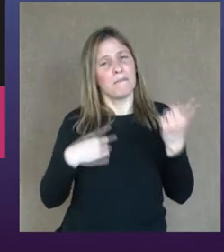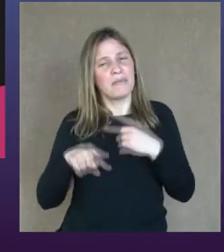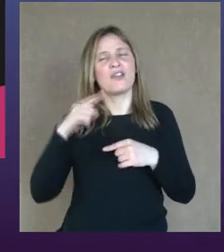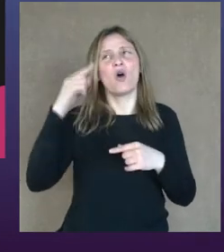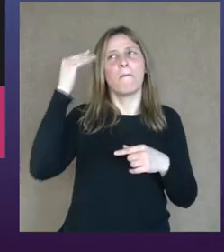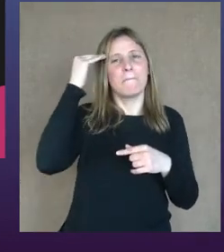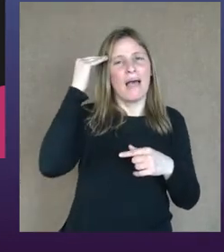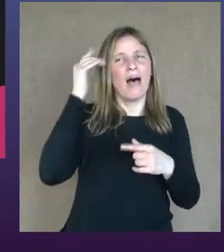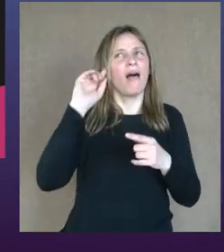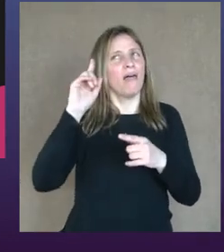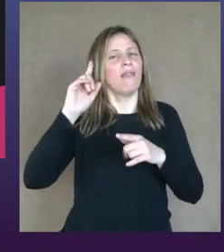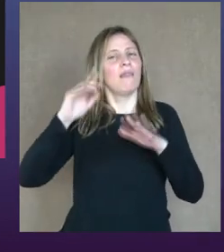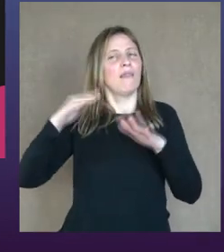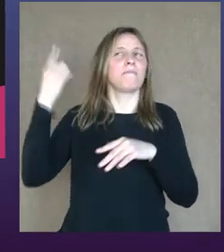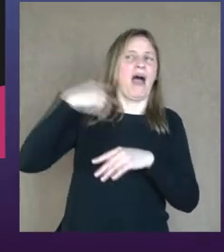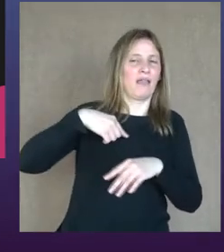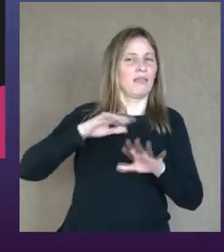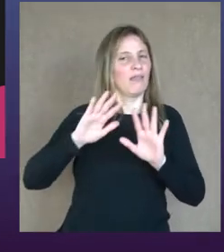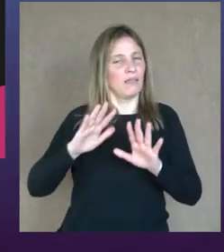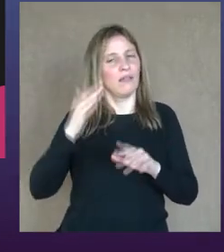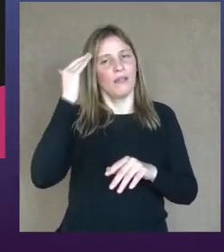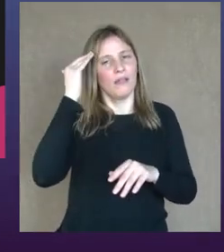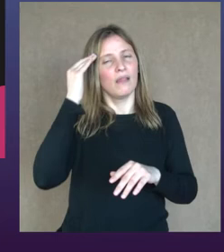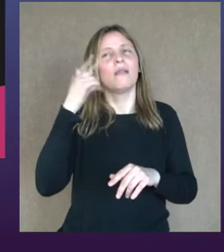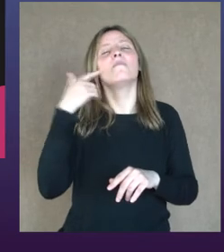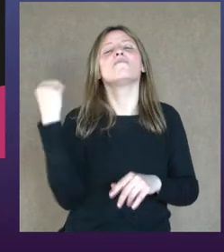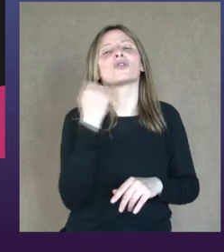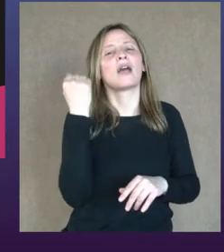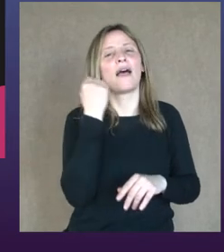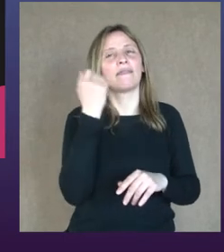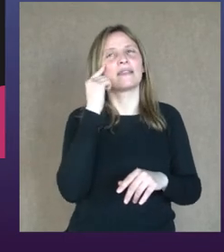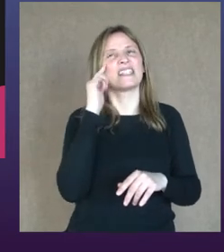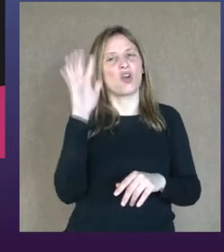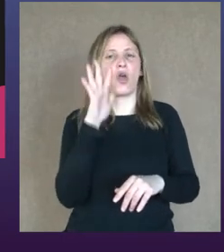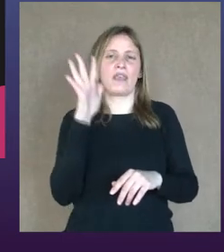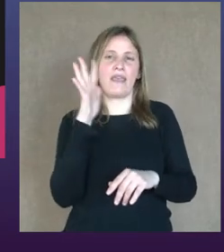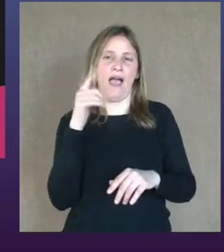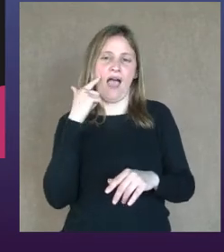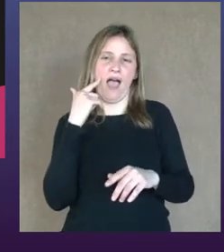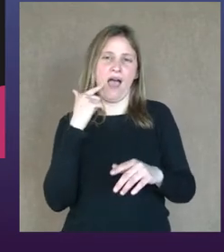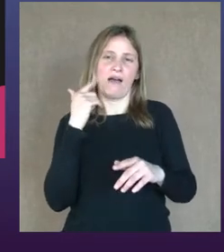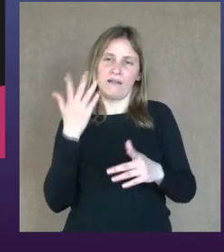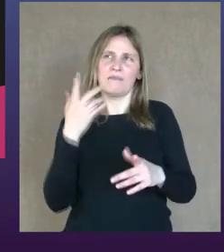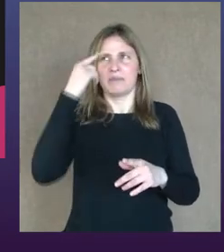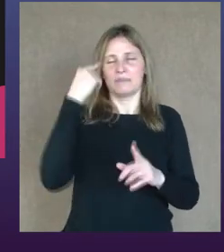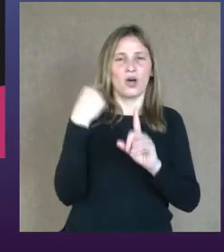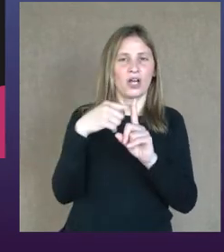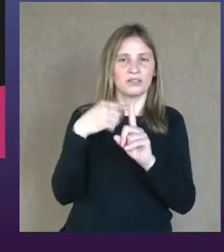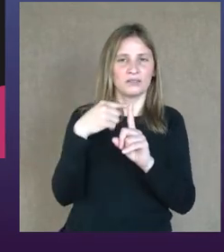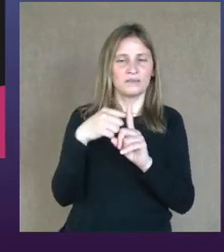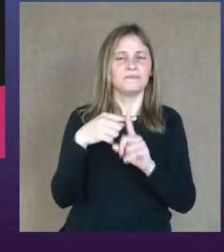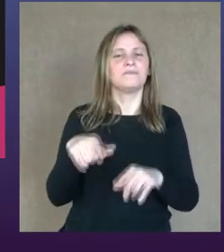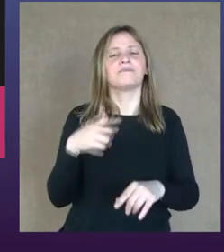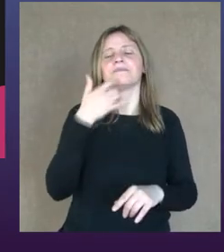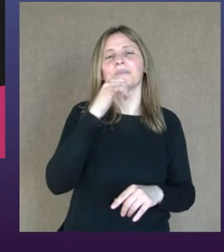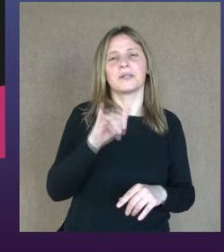psiquis tiene mucho que ver. Es mucho, muy importante en la psicología, en el artista, el positivismo y ser positivo y decir,